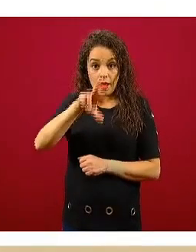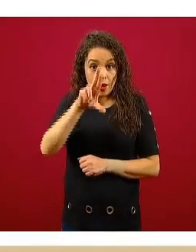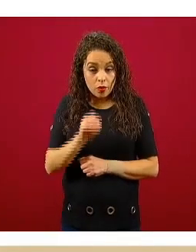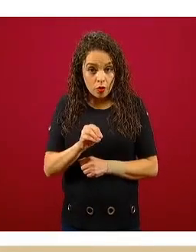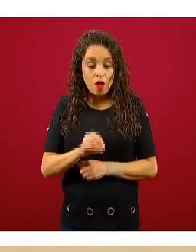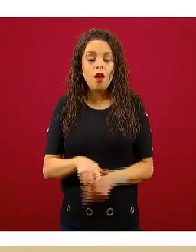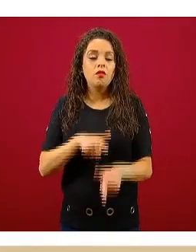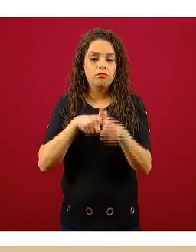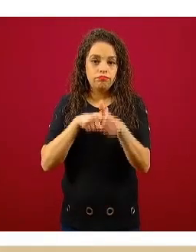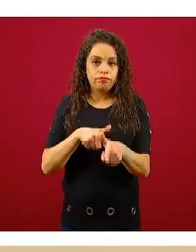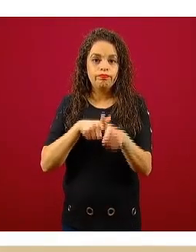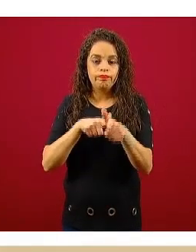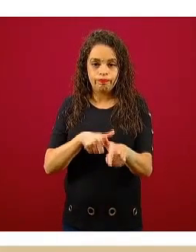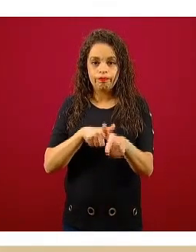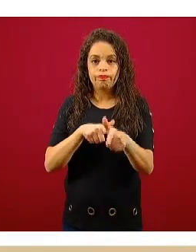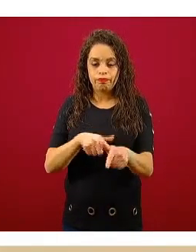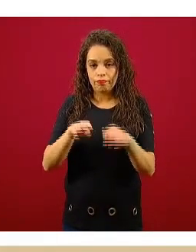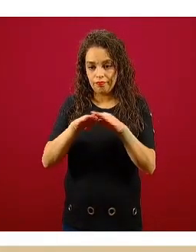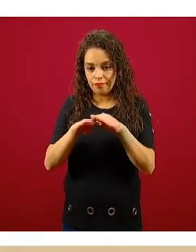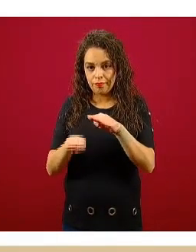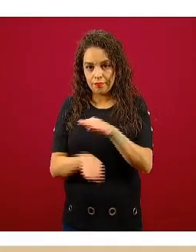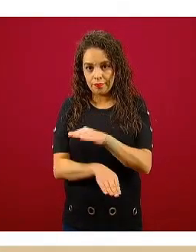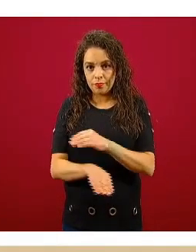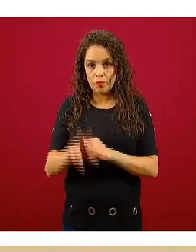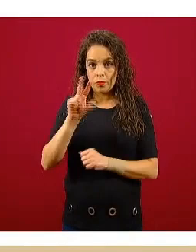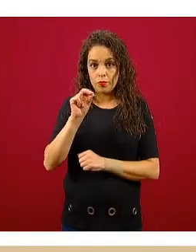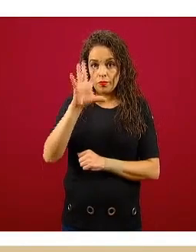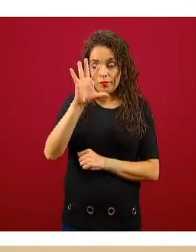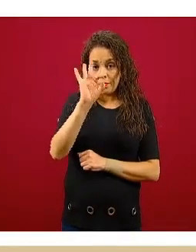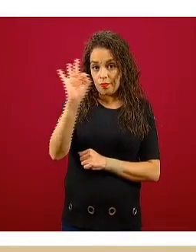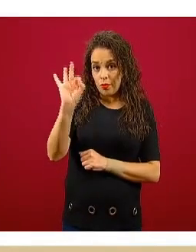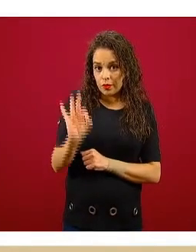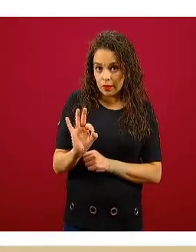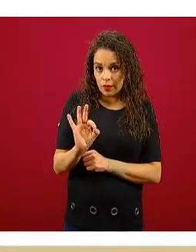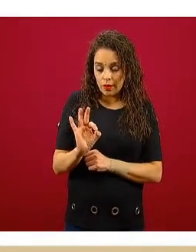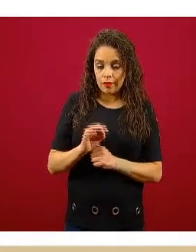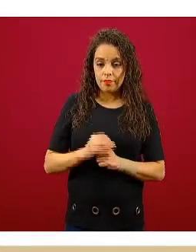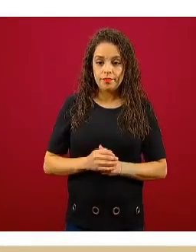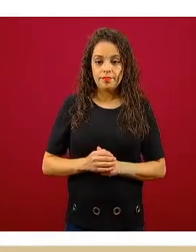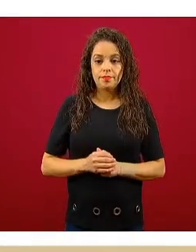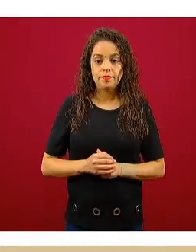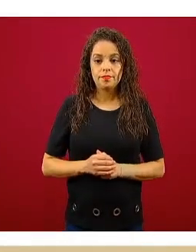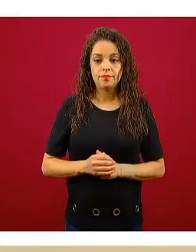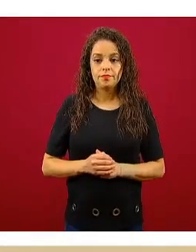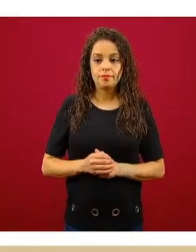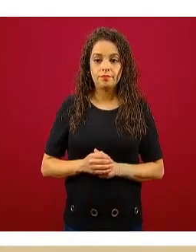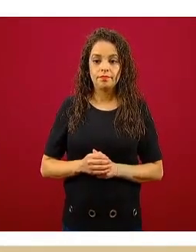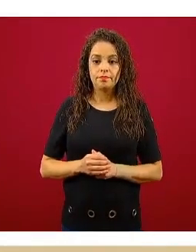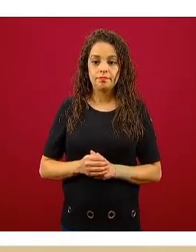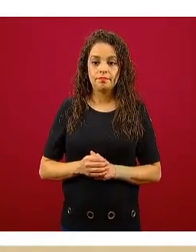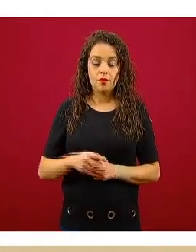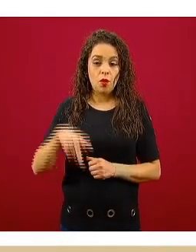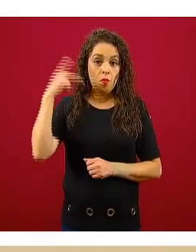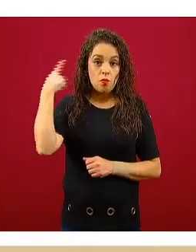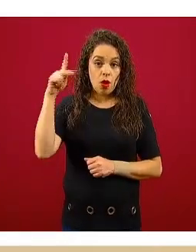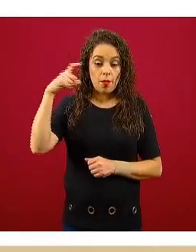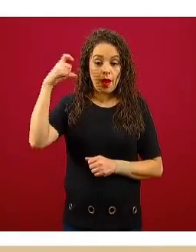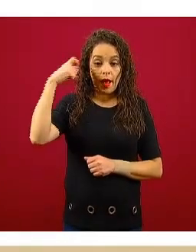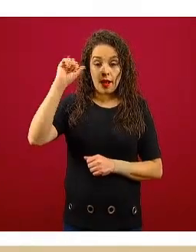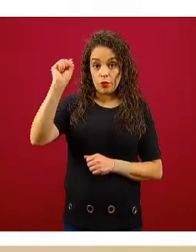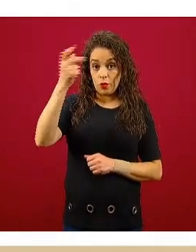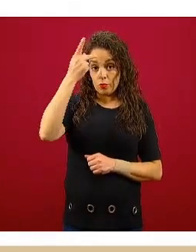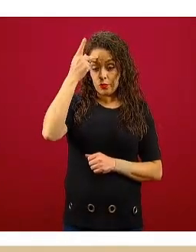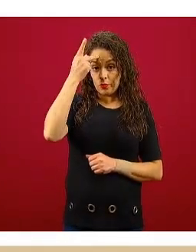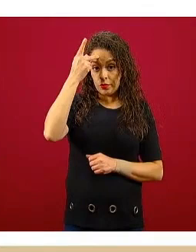sigue manteniéndose por abajo inclusive del 85%. No así Puebla, Querétaro y San Luis